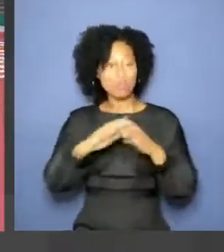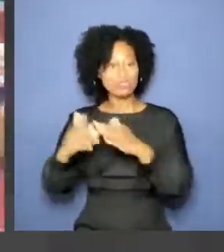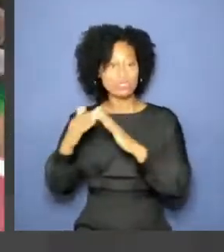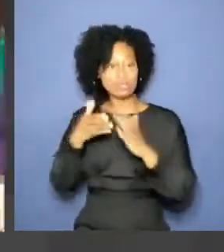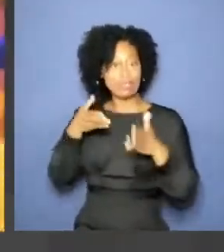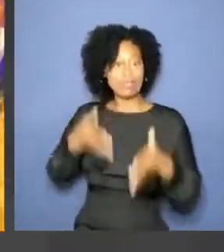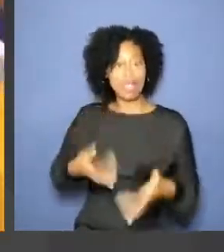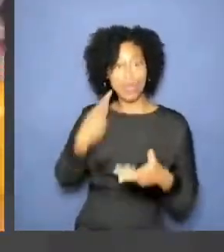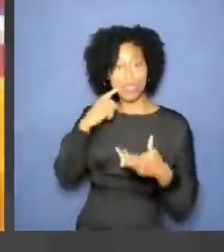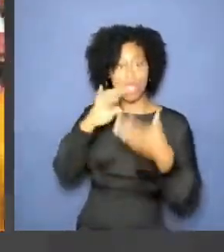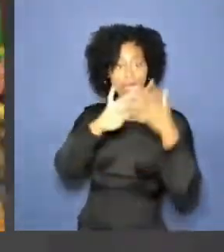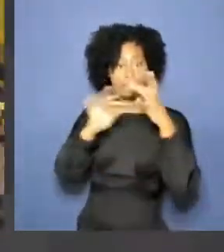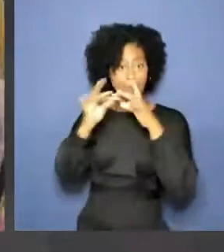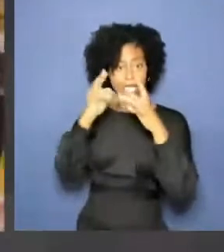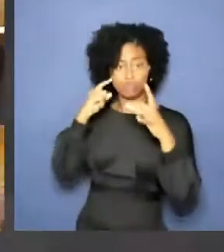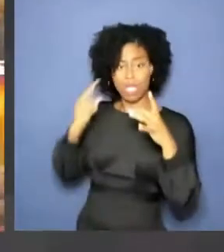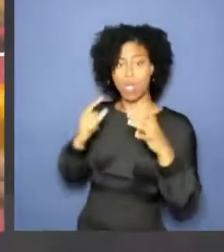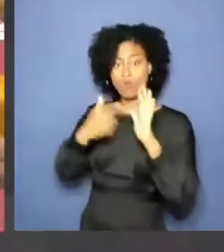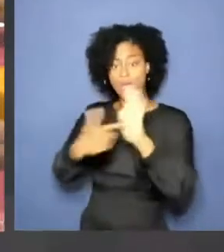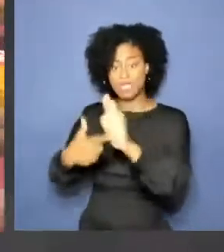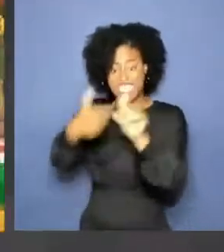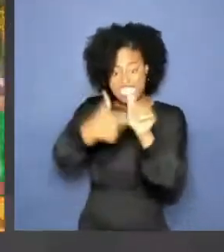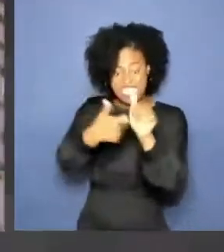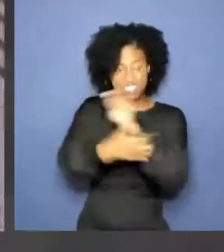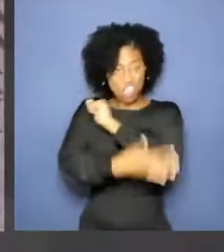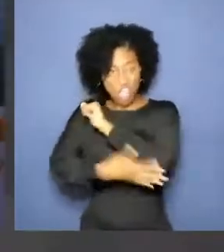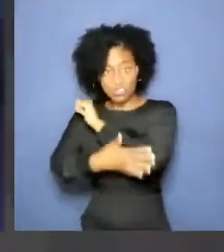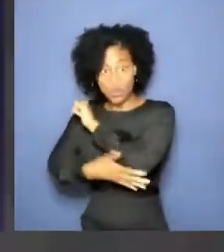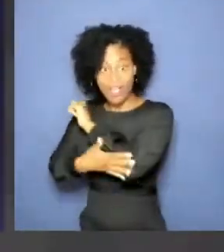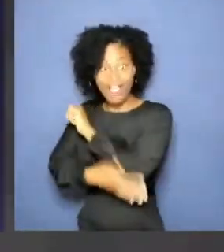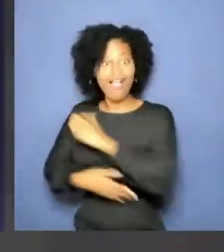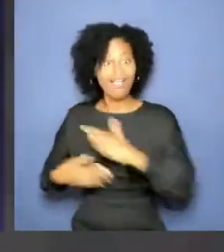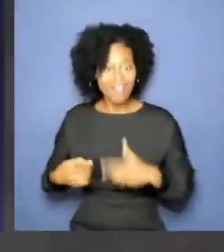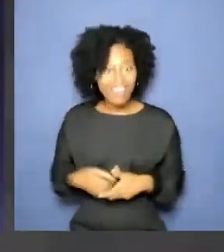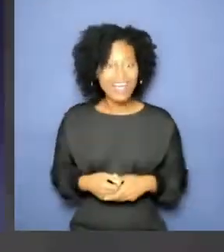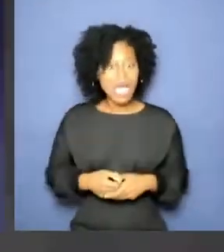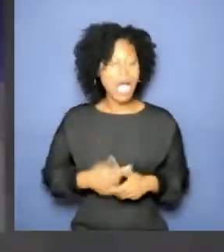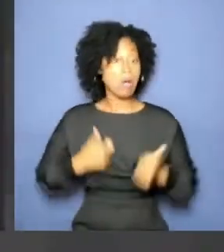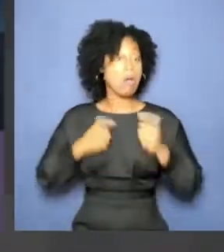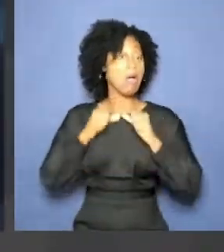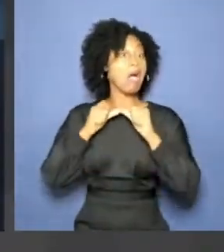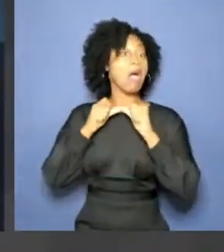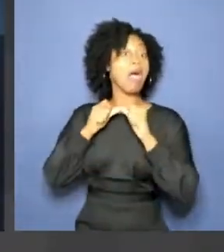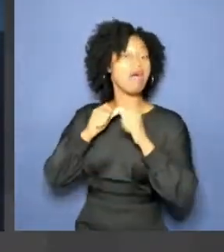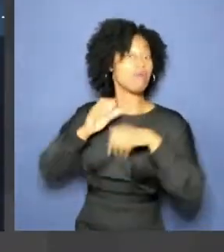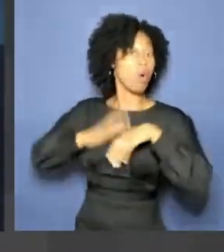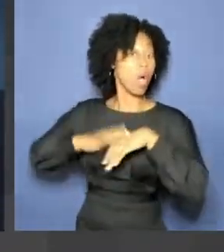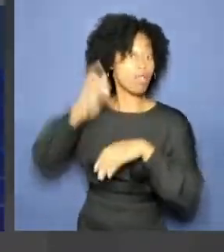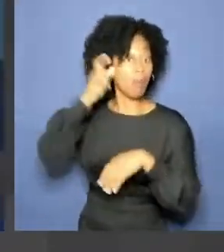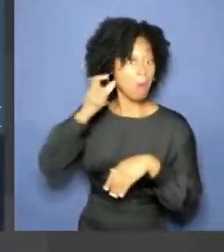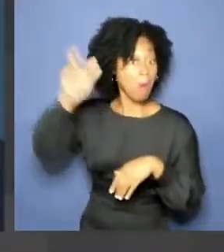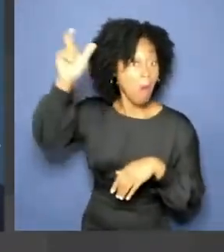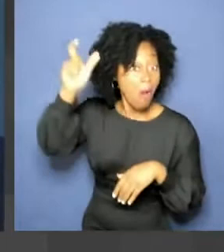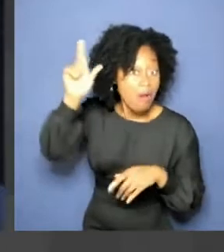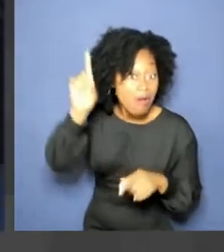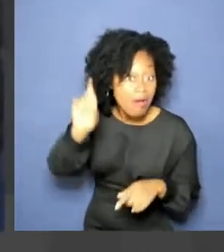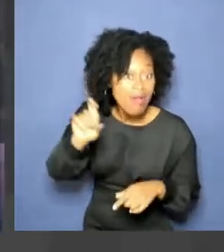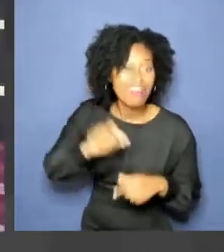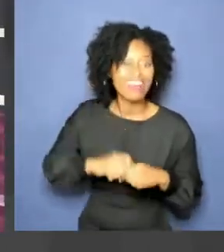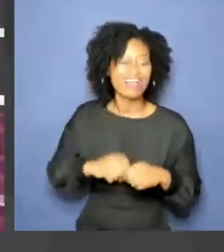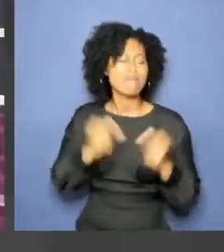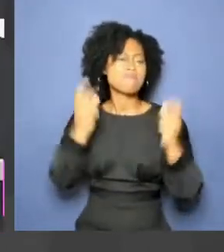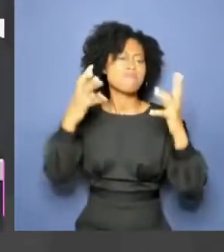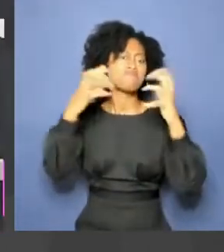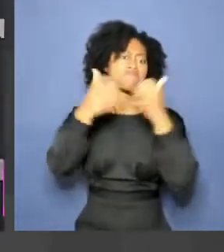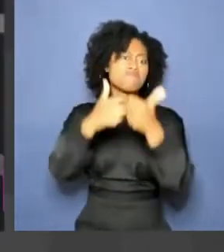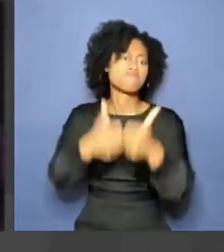las Olimpiadas donde todos representarán un país, donde deberán de sobrevivir, en la luna, tendrán que pasar por muchos retos.